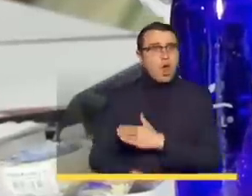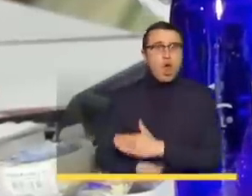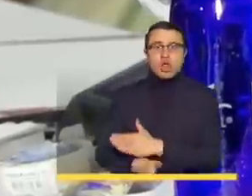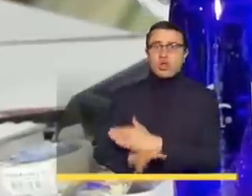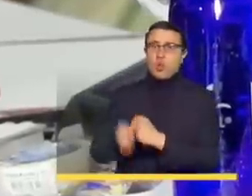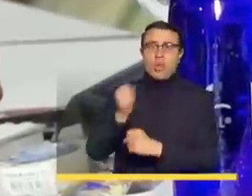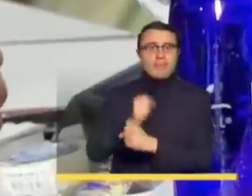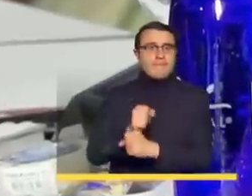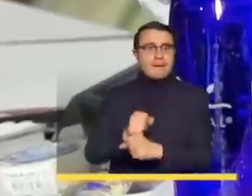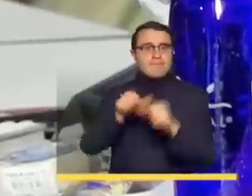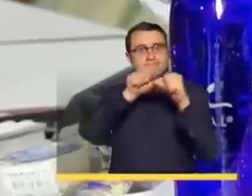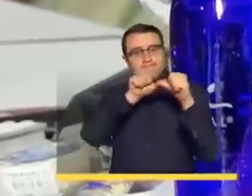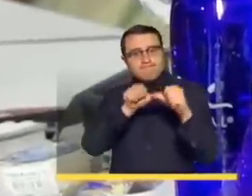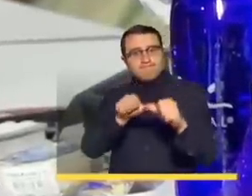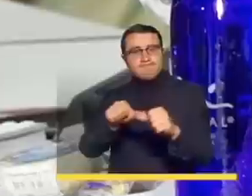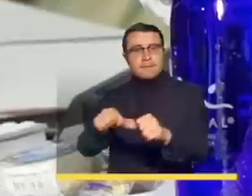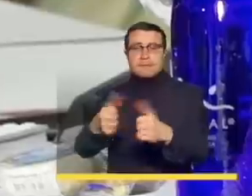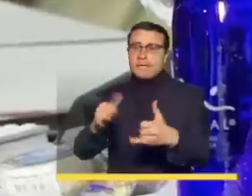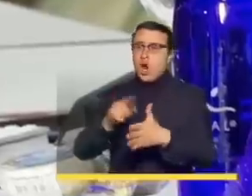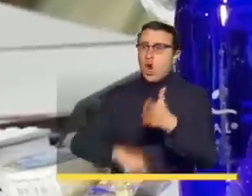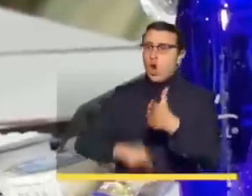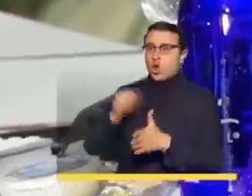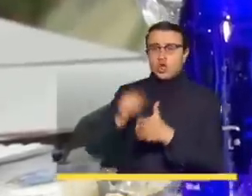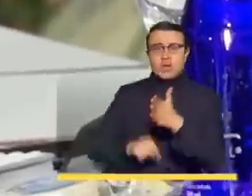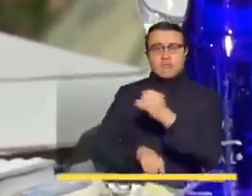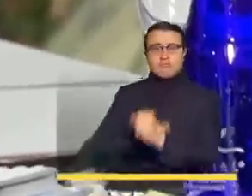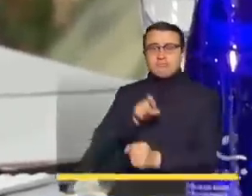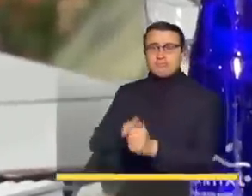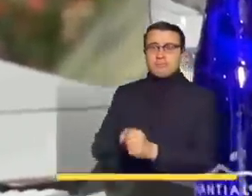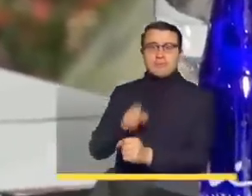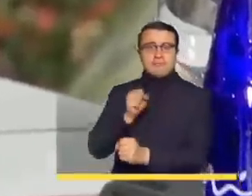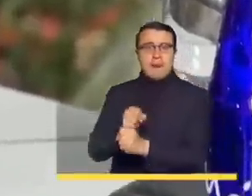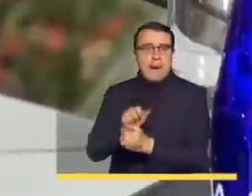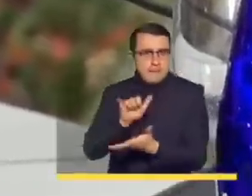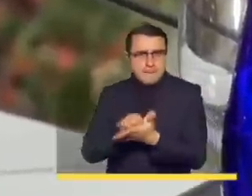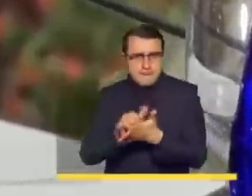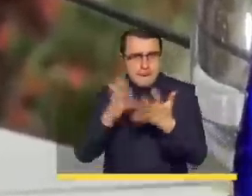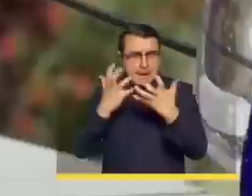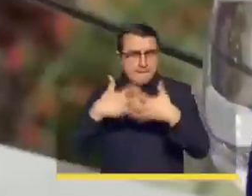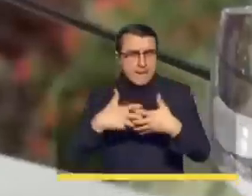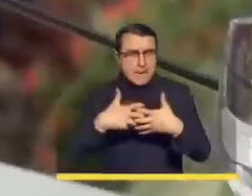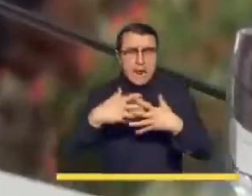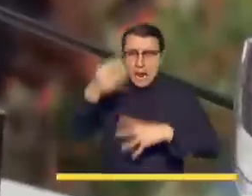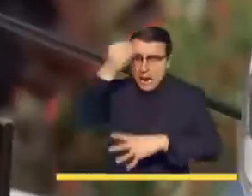ya de manera permanente, los contratan en las mismas empresas.